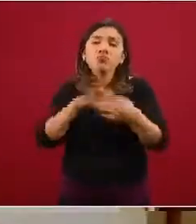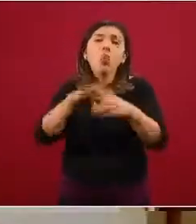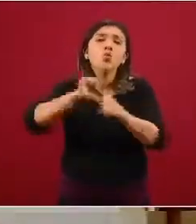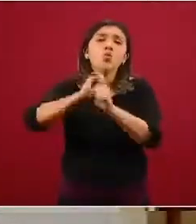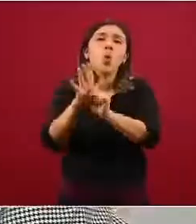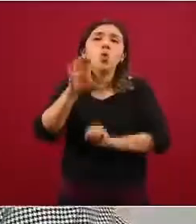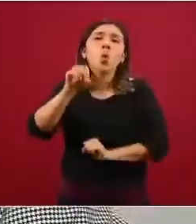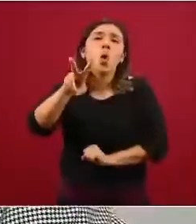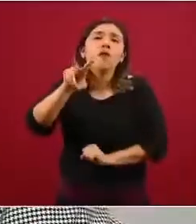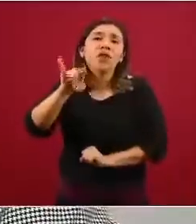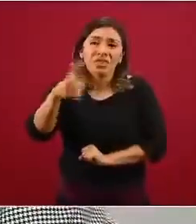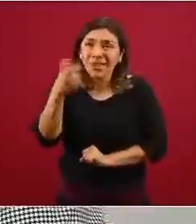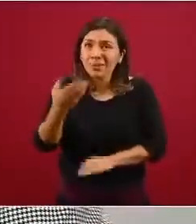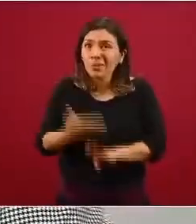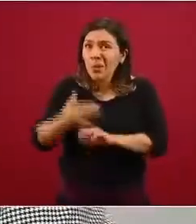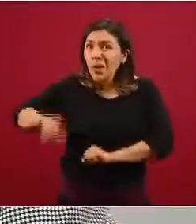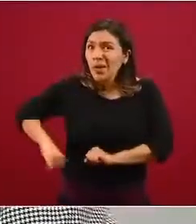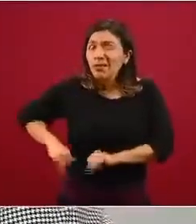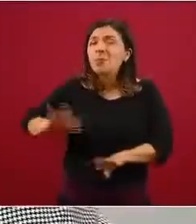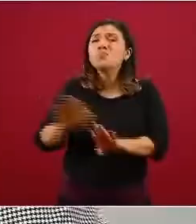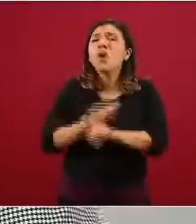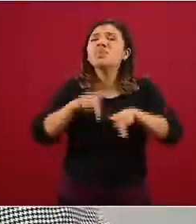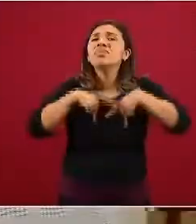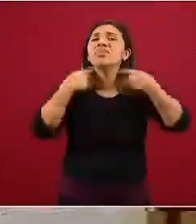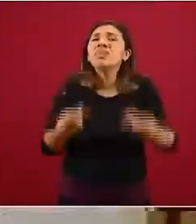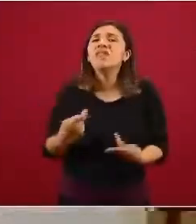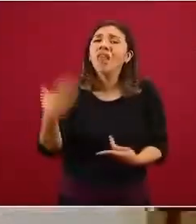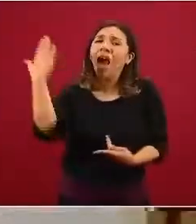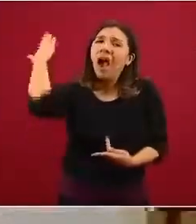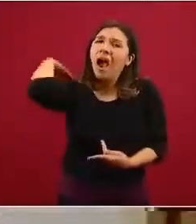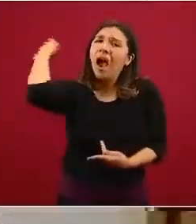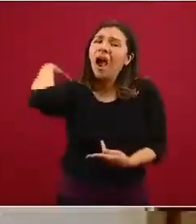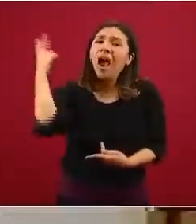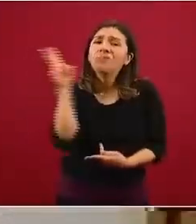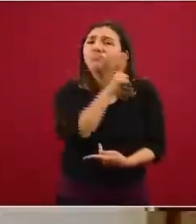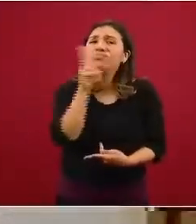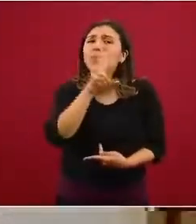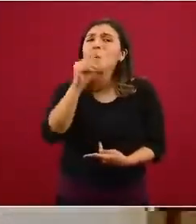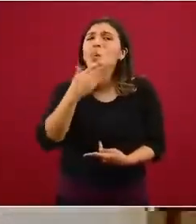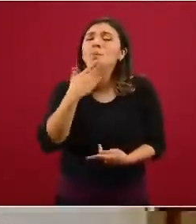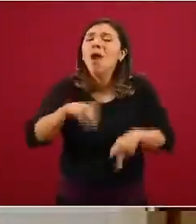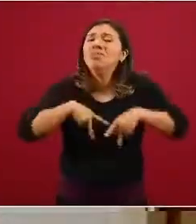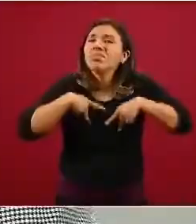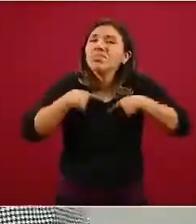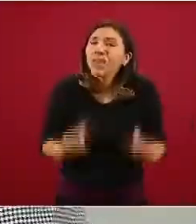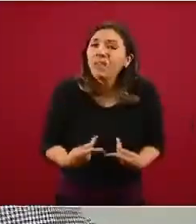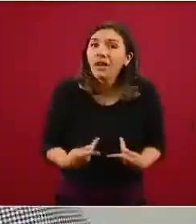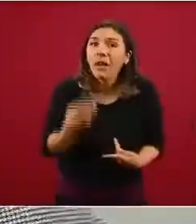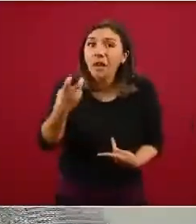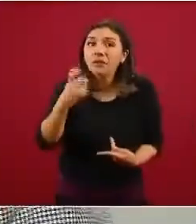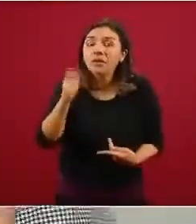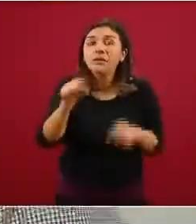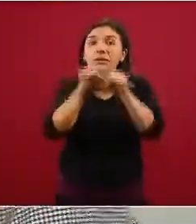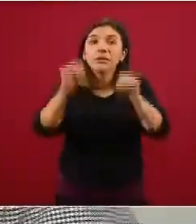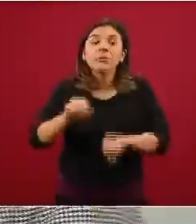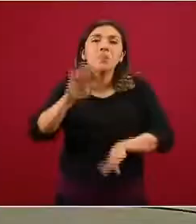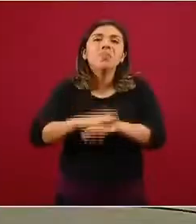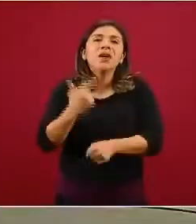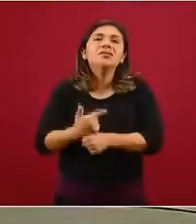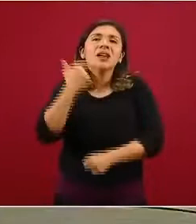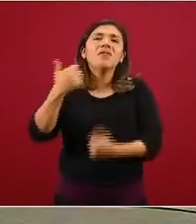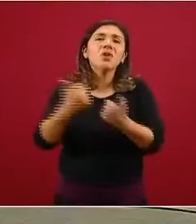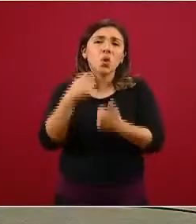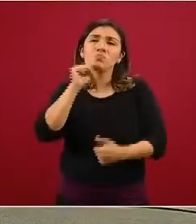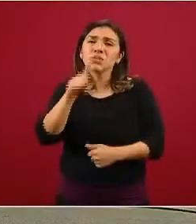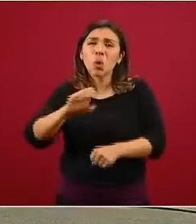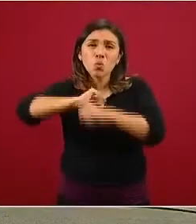Este es un punto interesante. Debilita nuestro sistema cardiopulmonar, que es, digamos, el sistema más afectado por